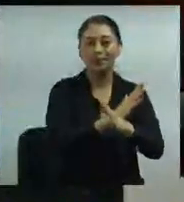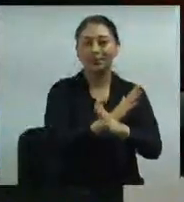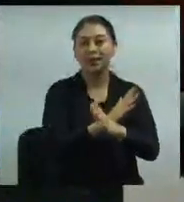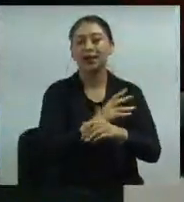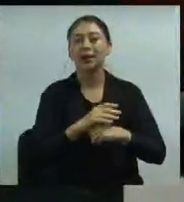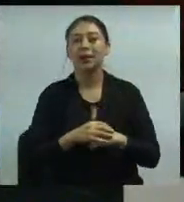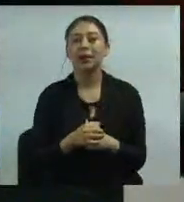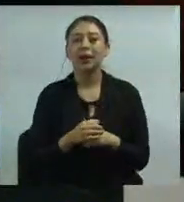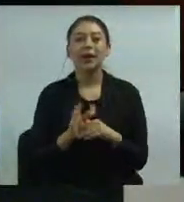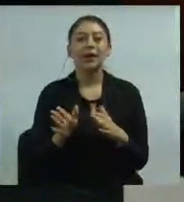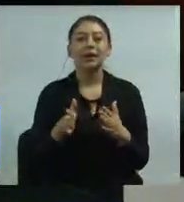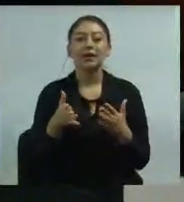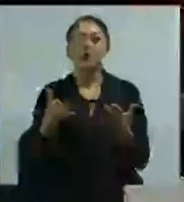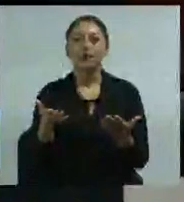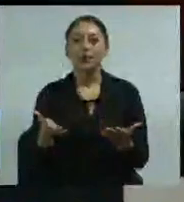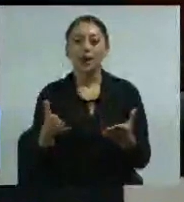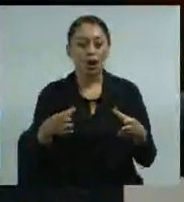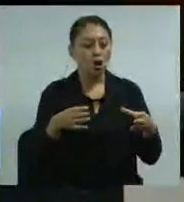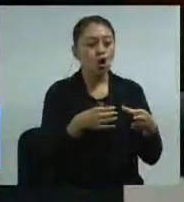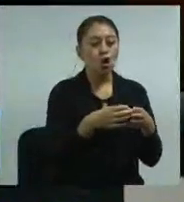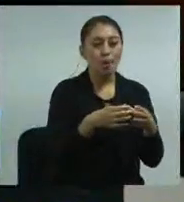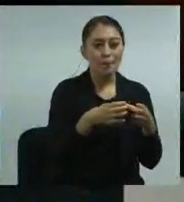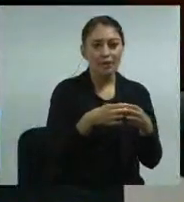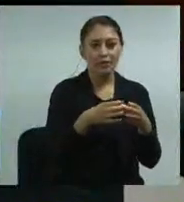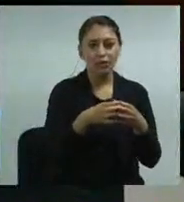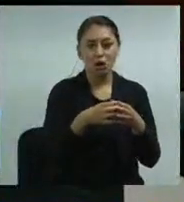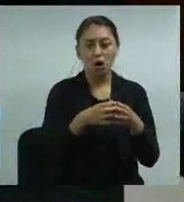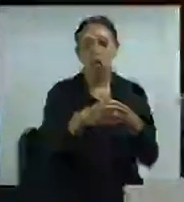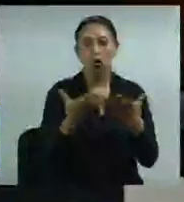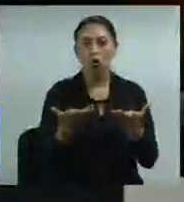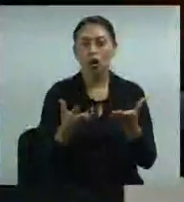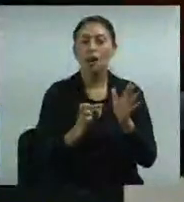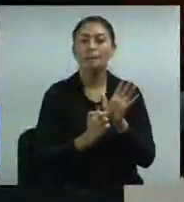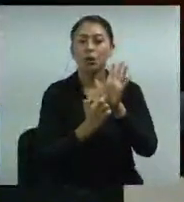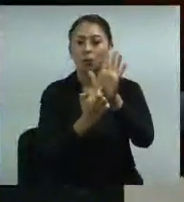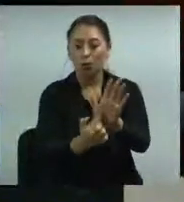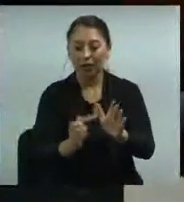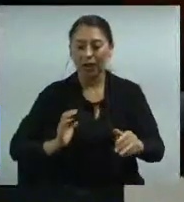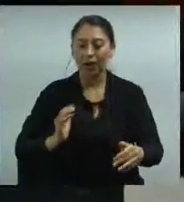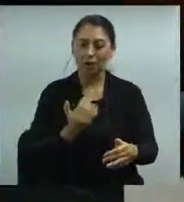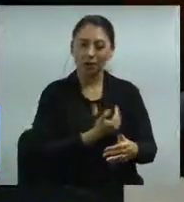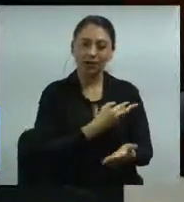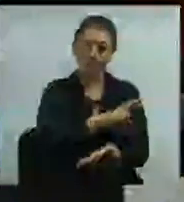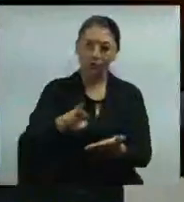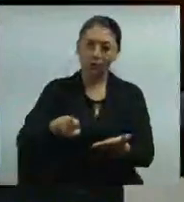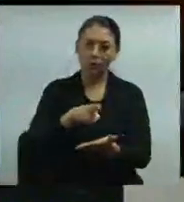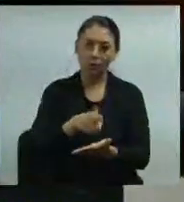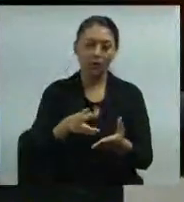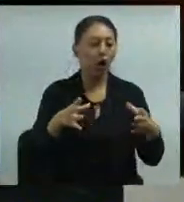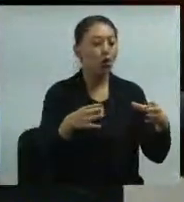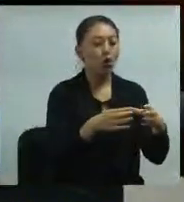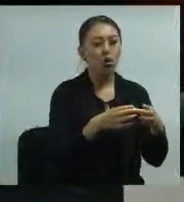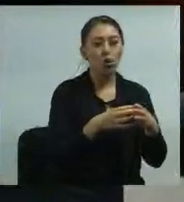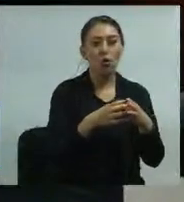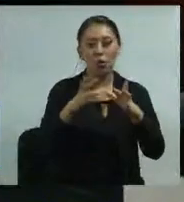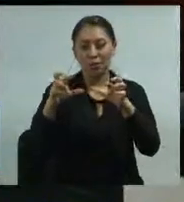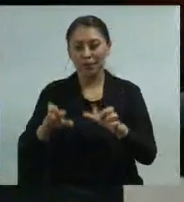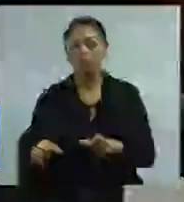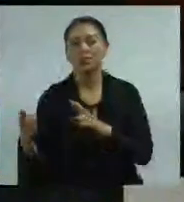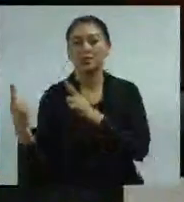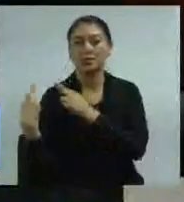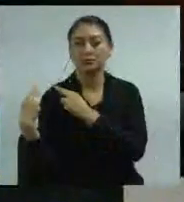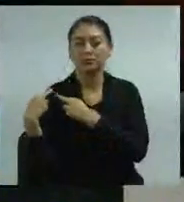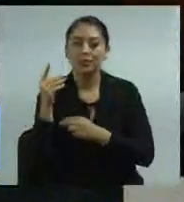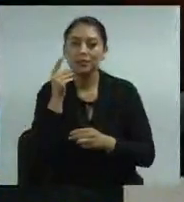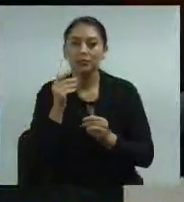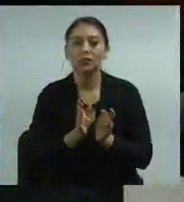Penal, constituido como comisión de postulaciones que deben proponer al Congreso de la República una terna de postulantes para el cargo de